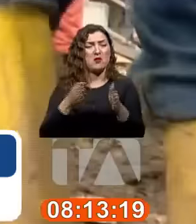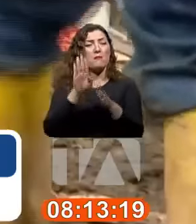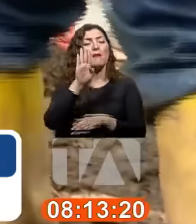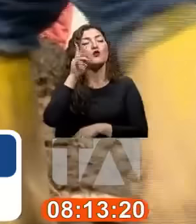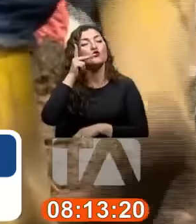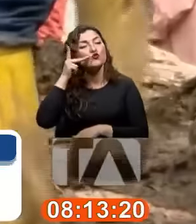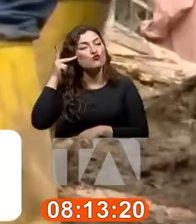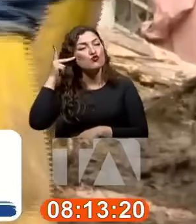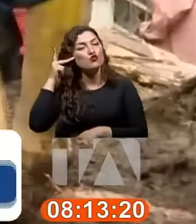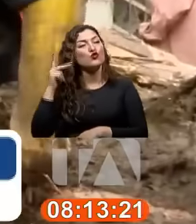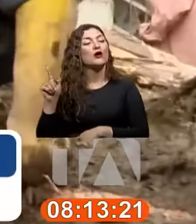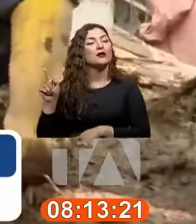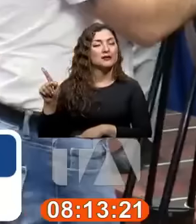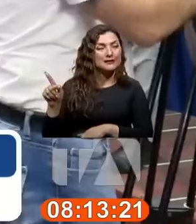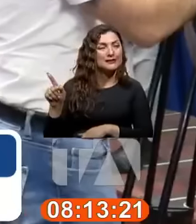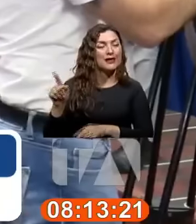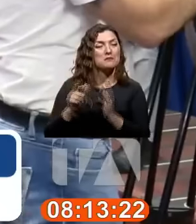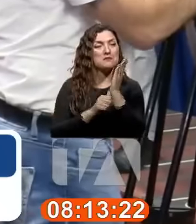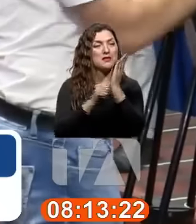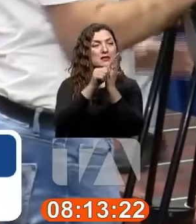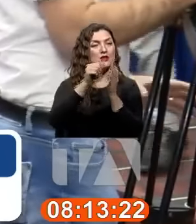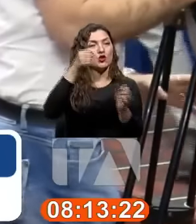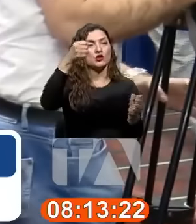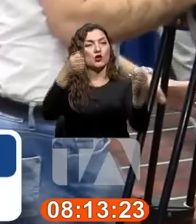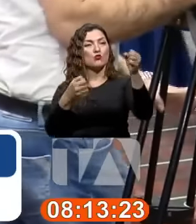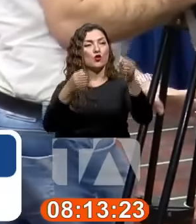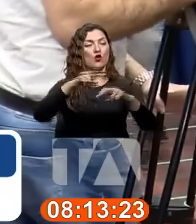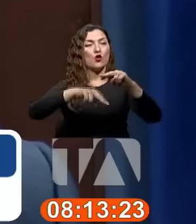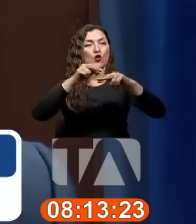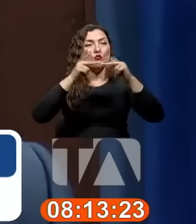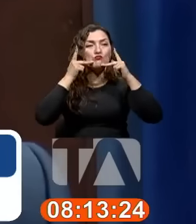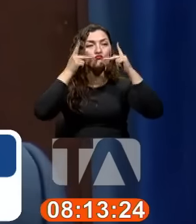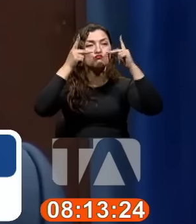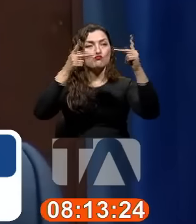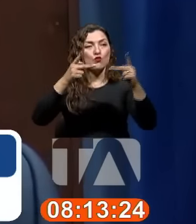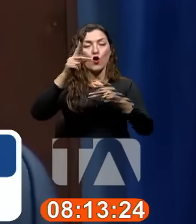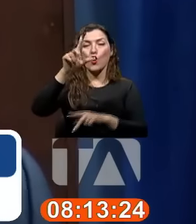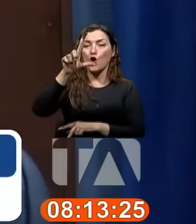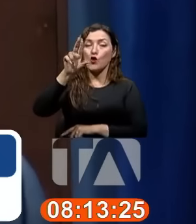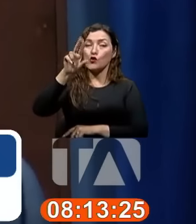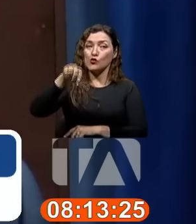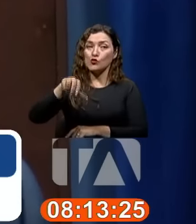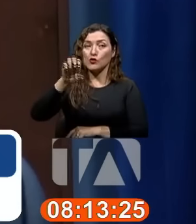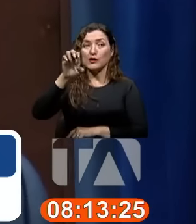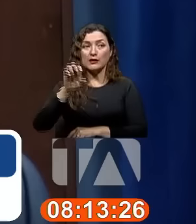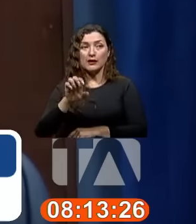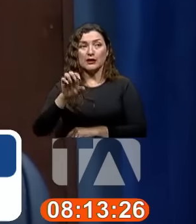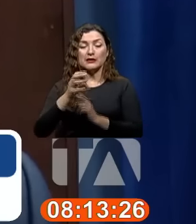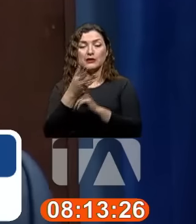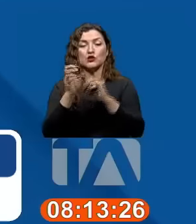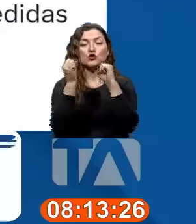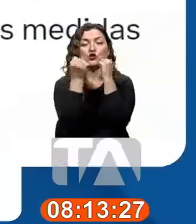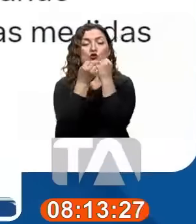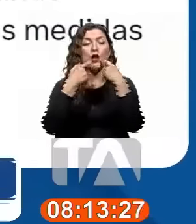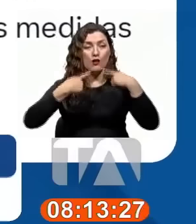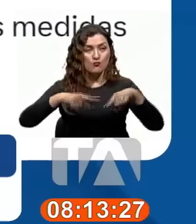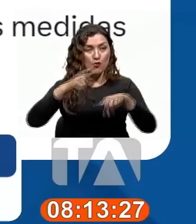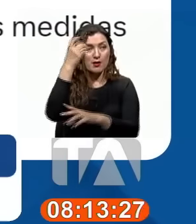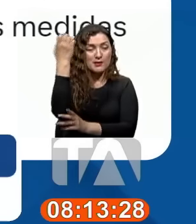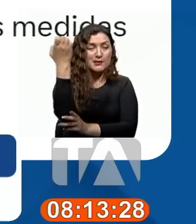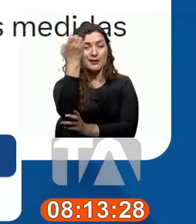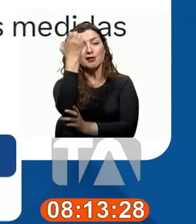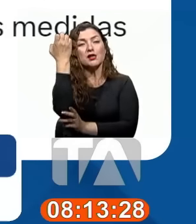Puyo. Es en torno a este punto que el ministro de Transporte y Obras Públicas, Roberto Luque, dijo en sus redes sociales que se ha dispuesto la declaratoria de